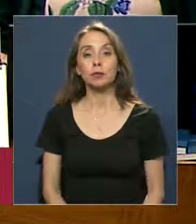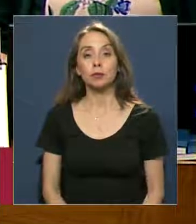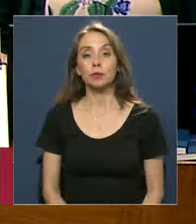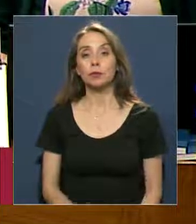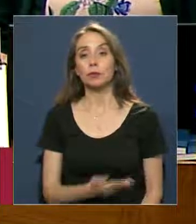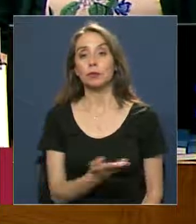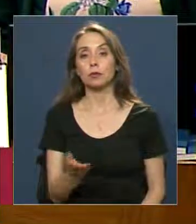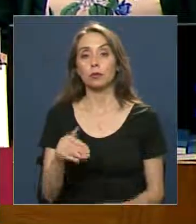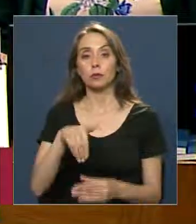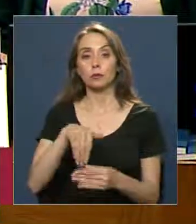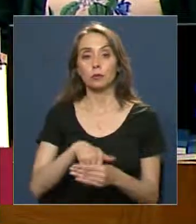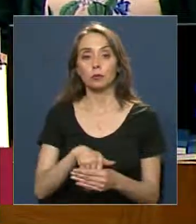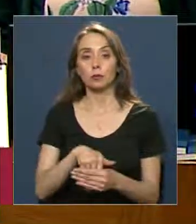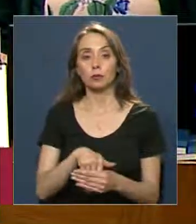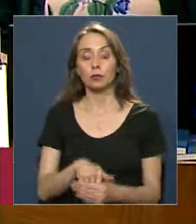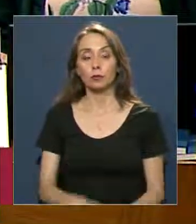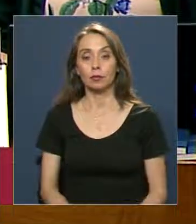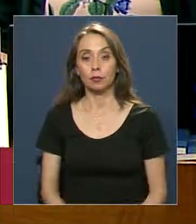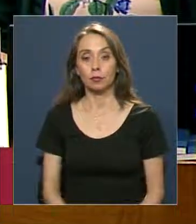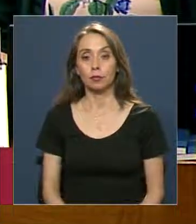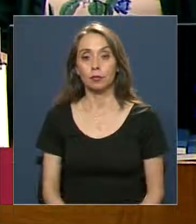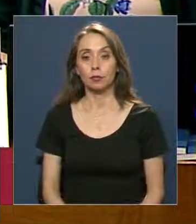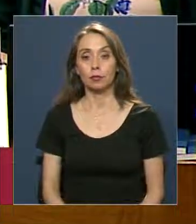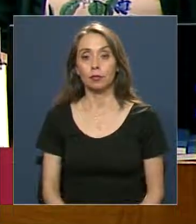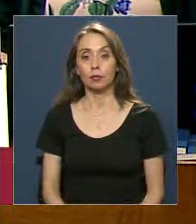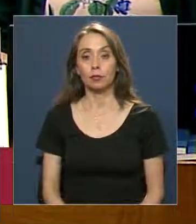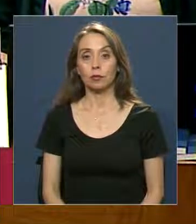En votación.